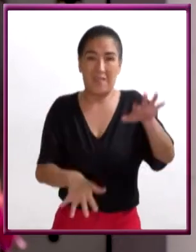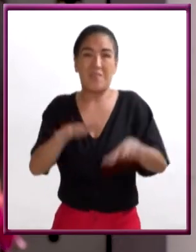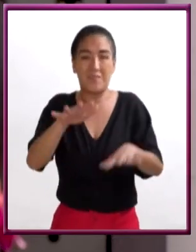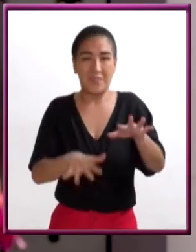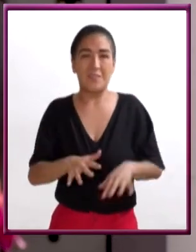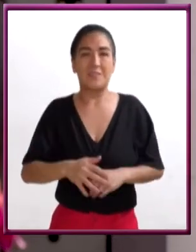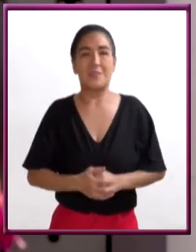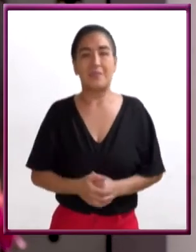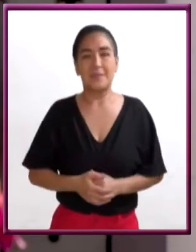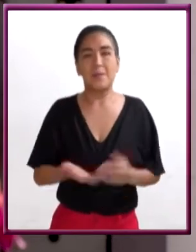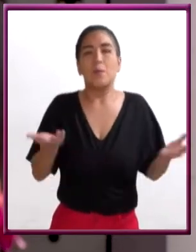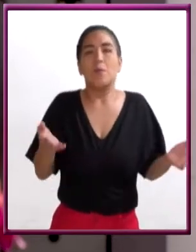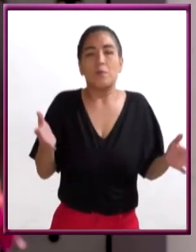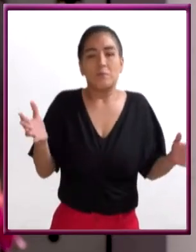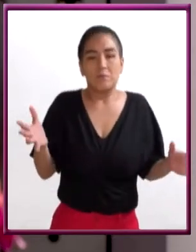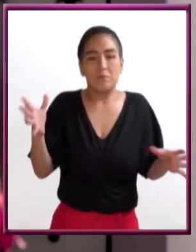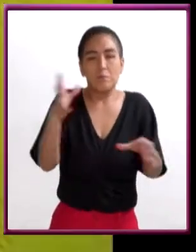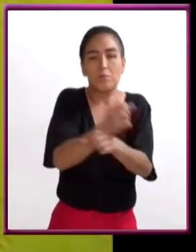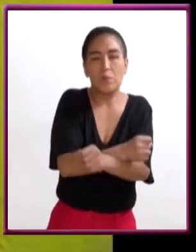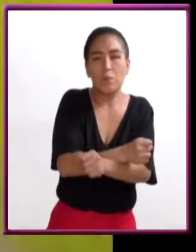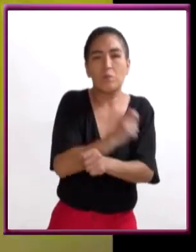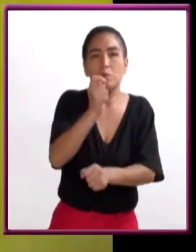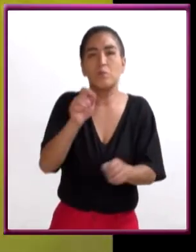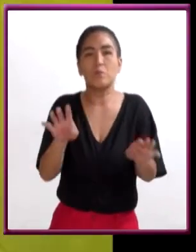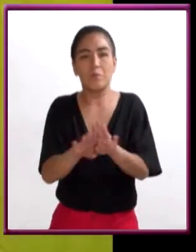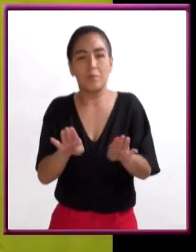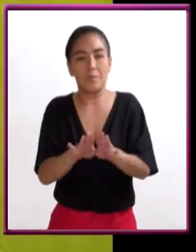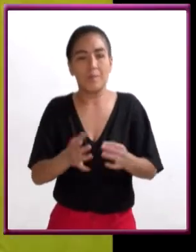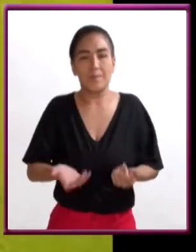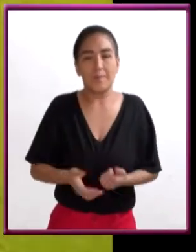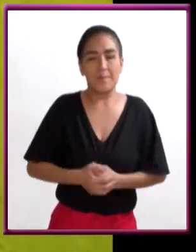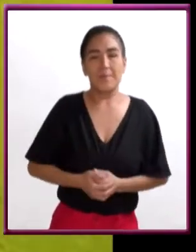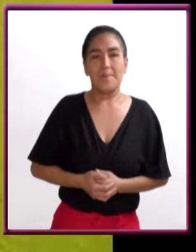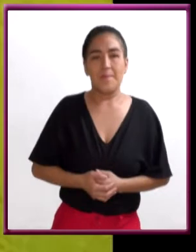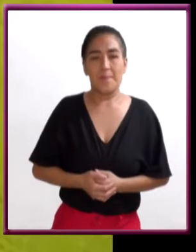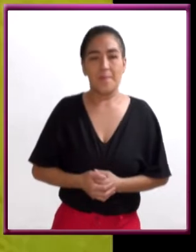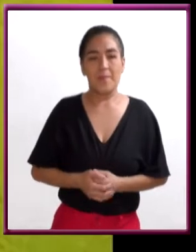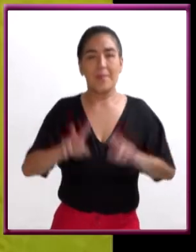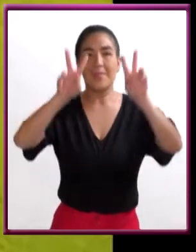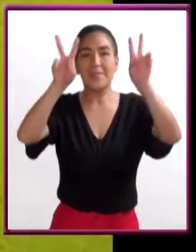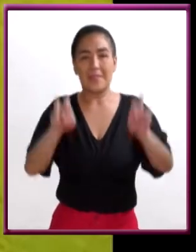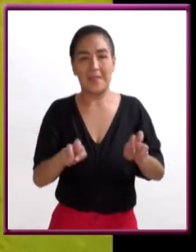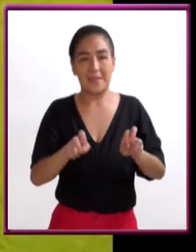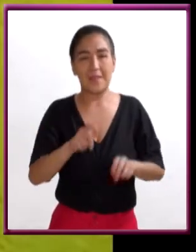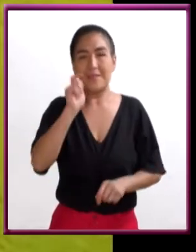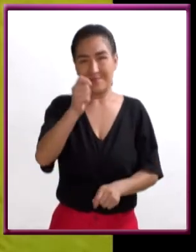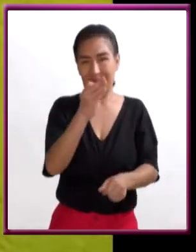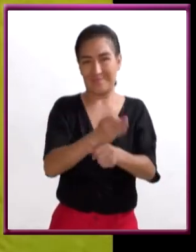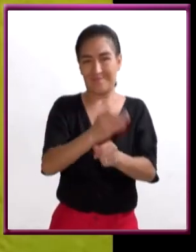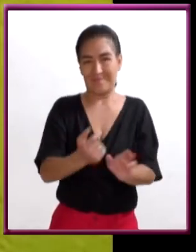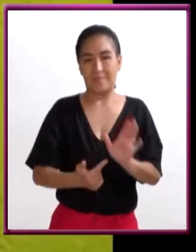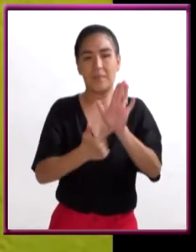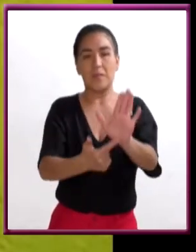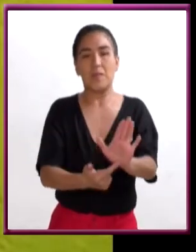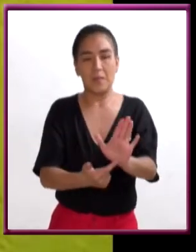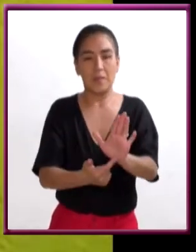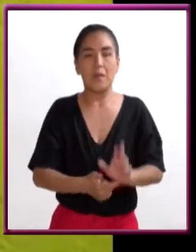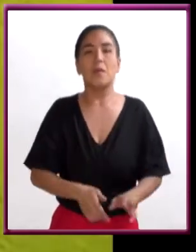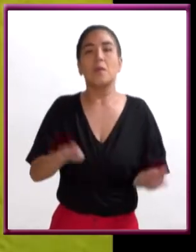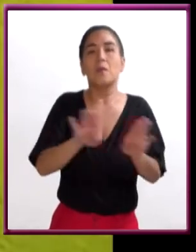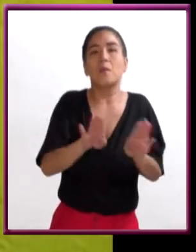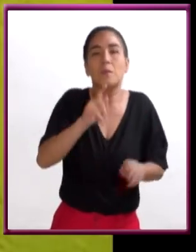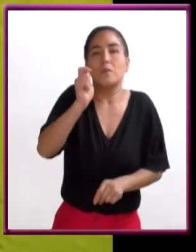las define en forma, digamos que, polarizada, ¿no? Cuando hablamos del tema del que estamos tratando,